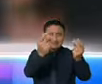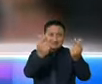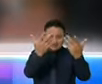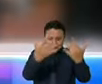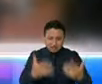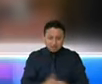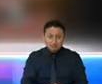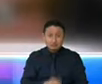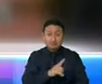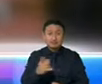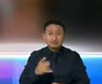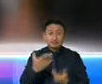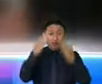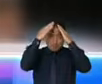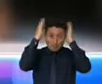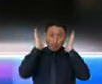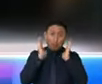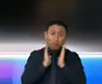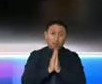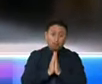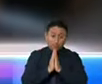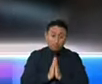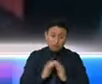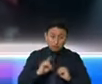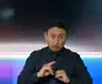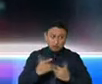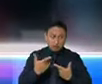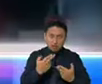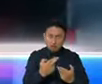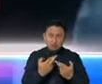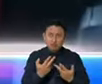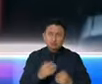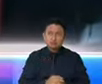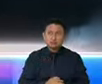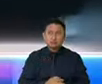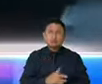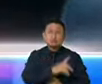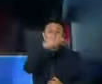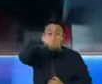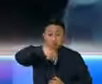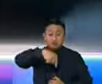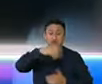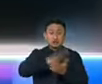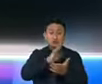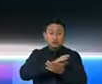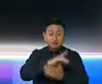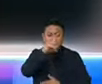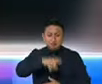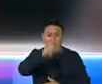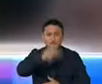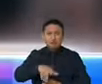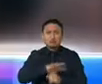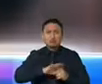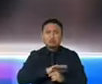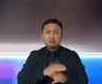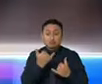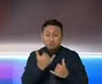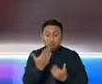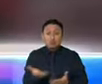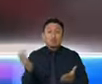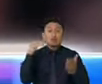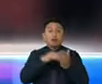por una hermana superiora, responda a las denuncias. En esta institución están socapando abusadores. Ahora ya salió otra denuncia